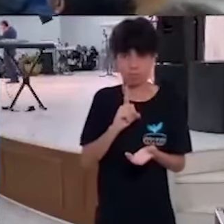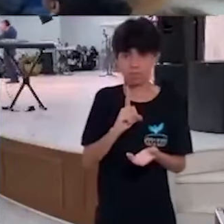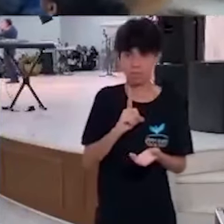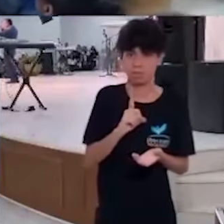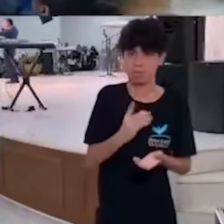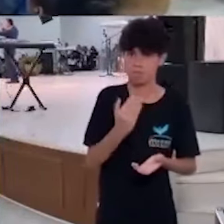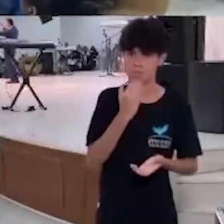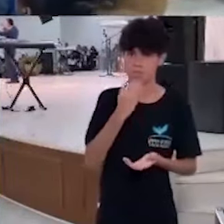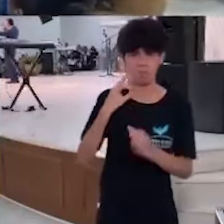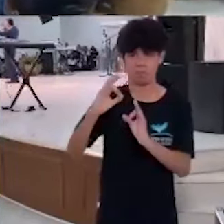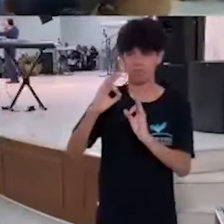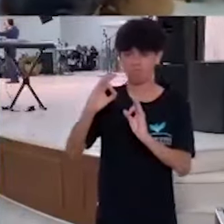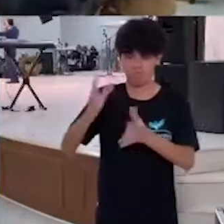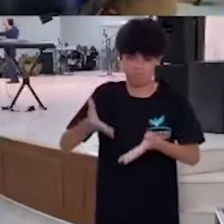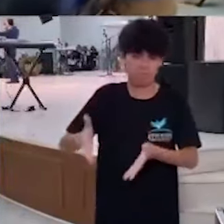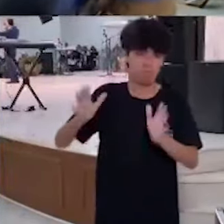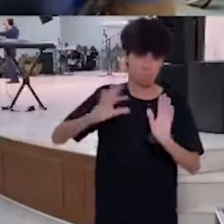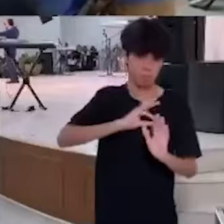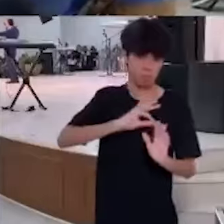déjate llevar.